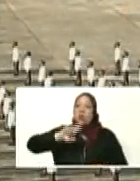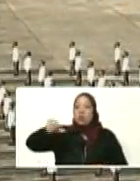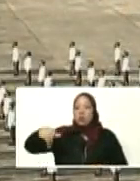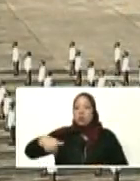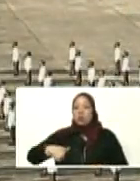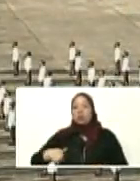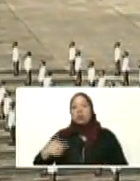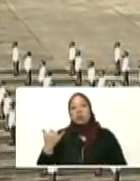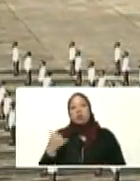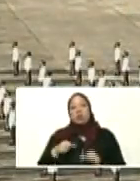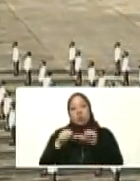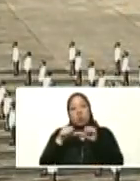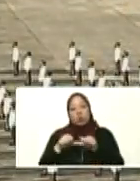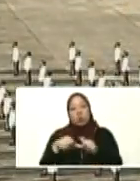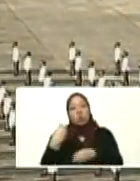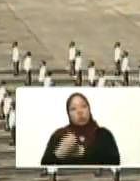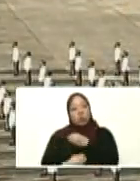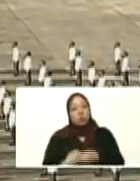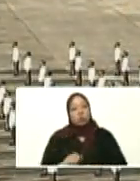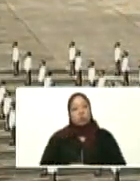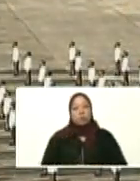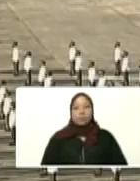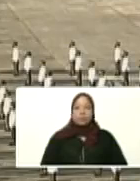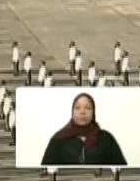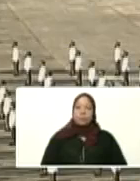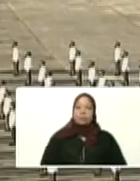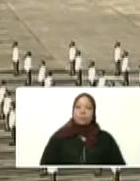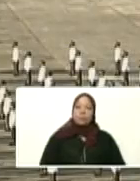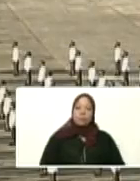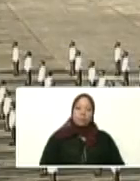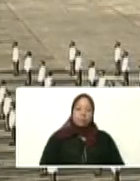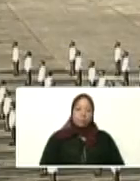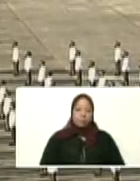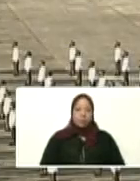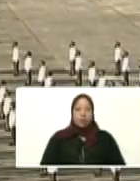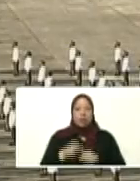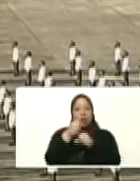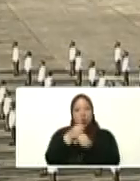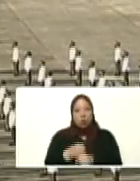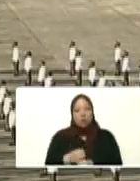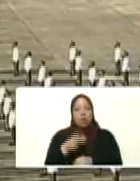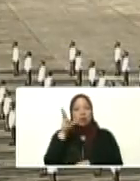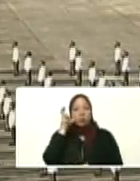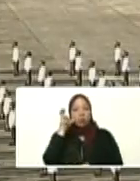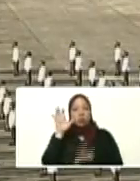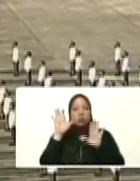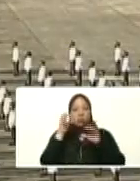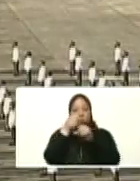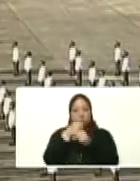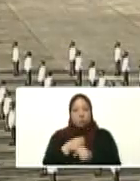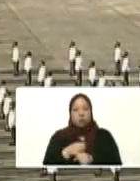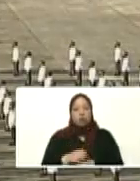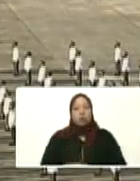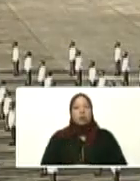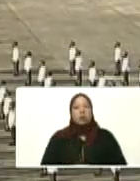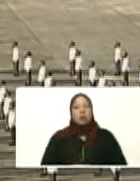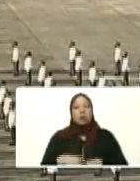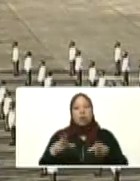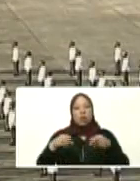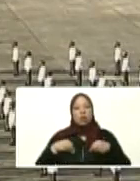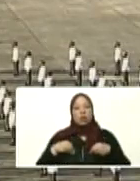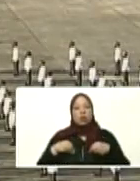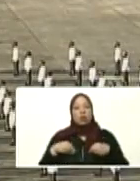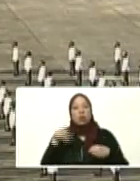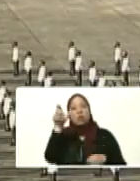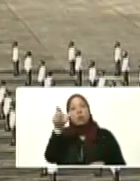alma mater seguiremos construyendo la patria. Juan Carlos Dulay Peroso, en representación de las